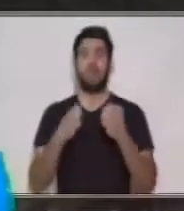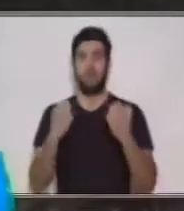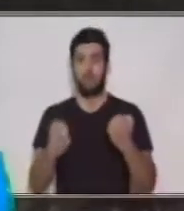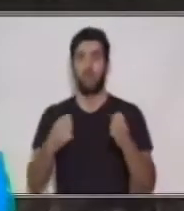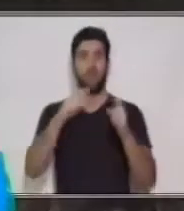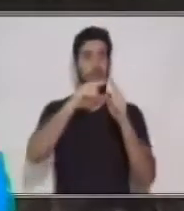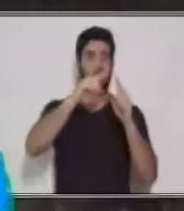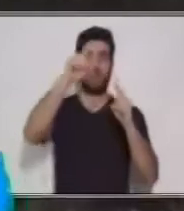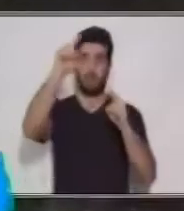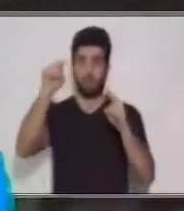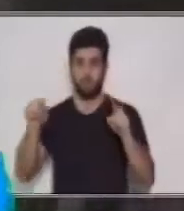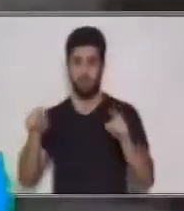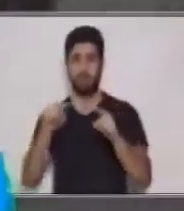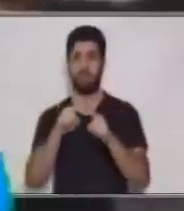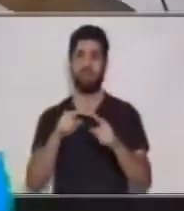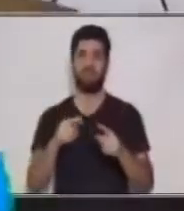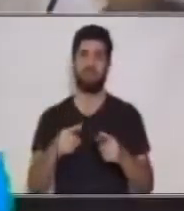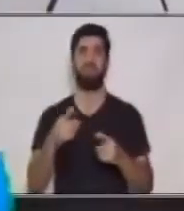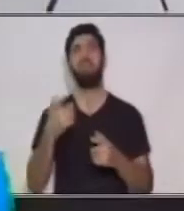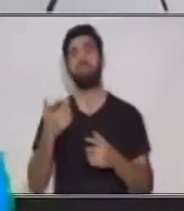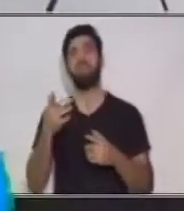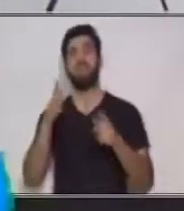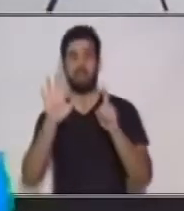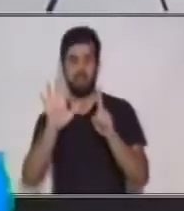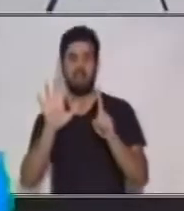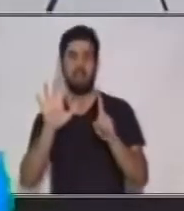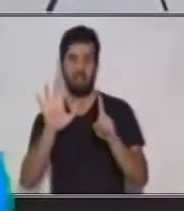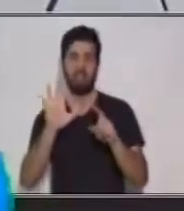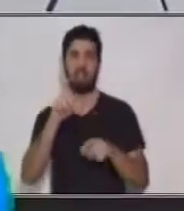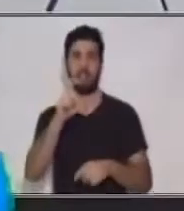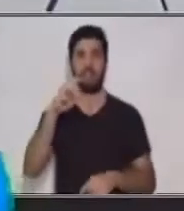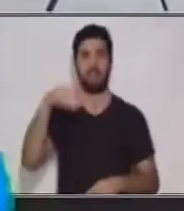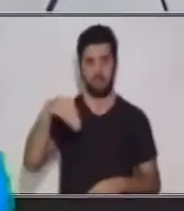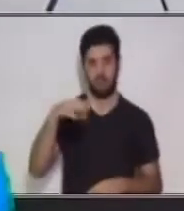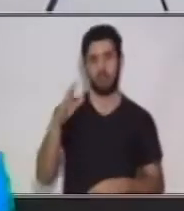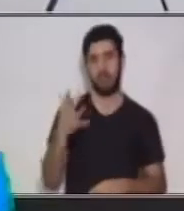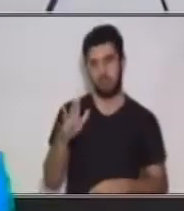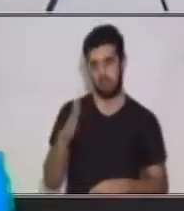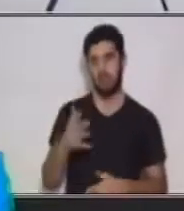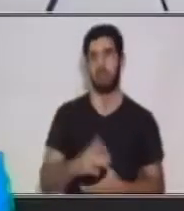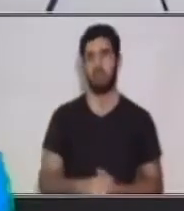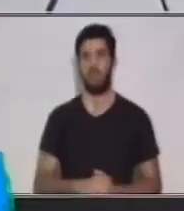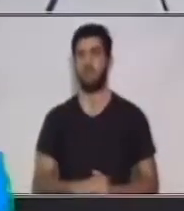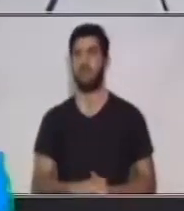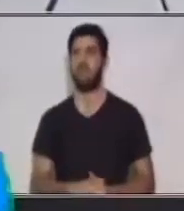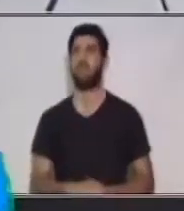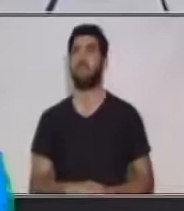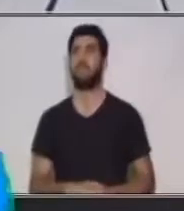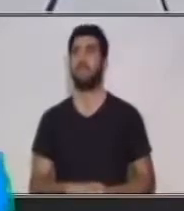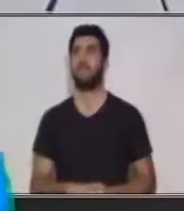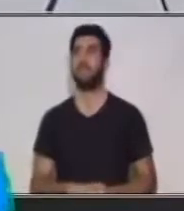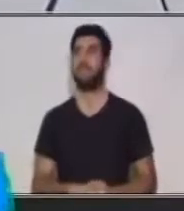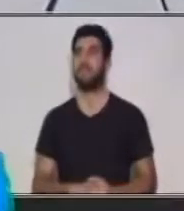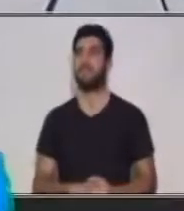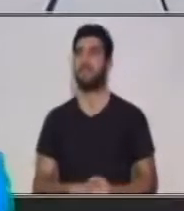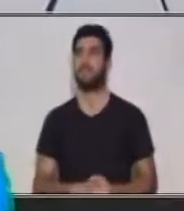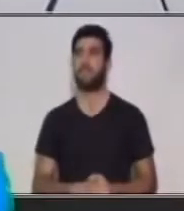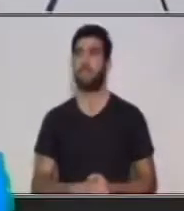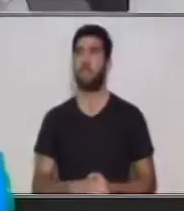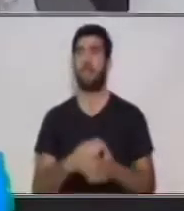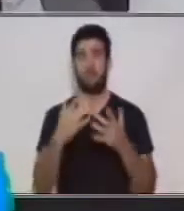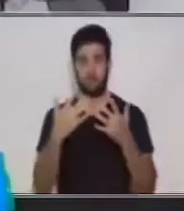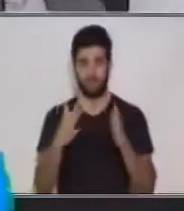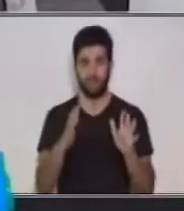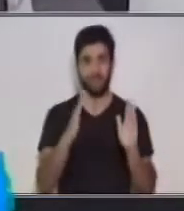figura es de 6 centímetros, como nos indica en esta figura. Muy bien, vamos ahora a resolver el problema